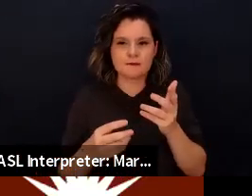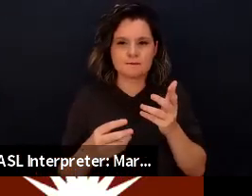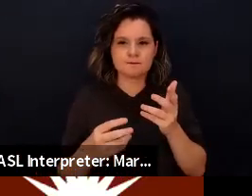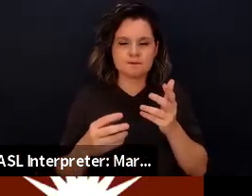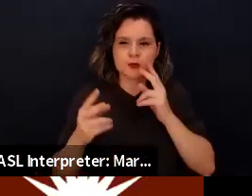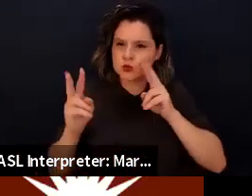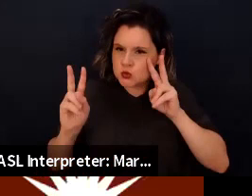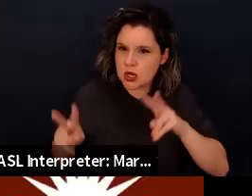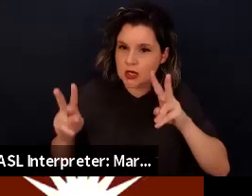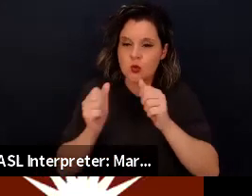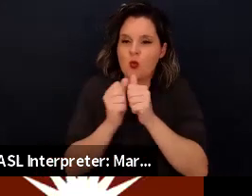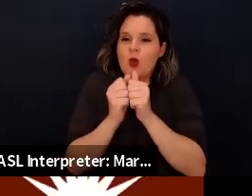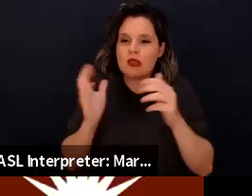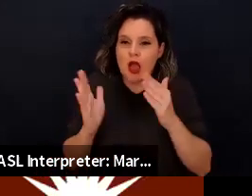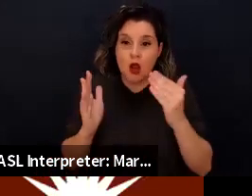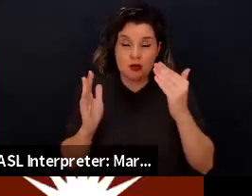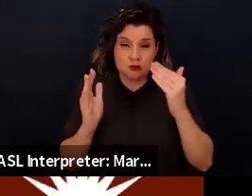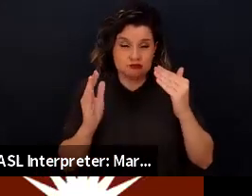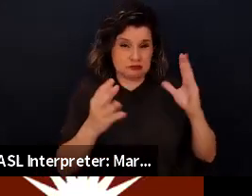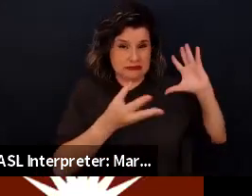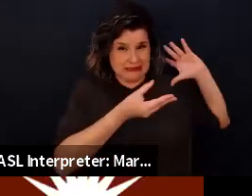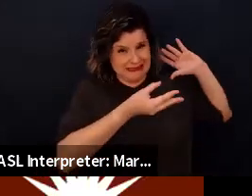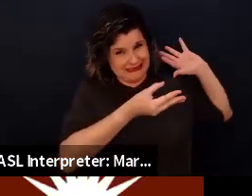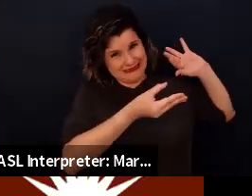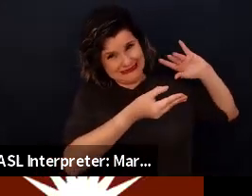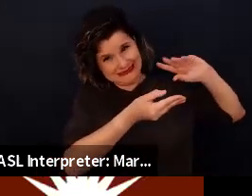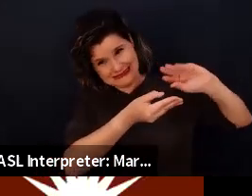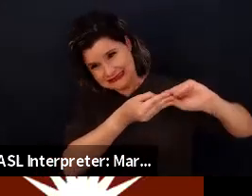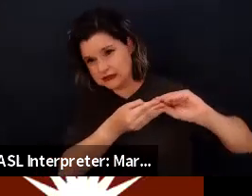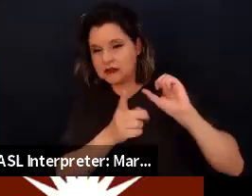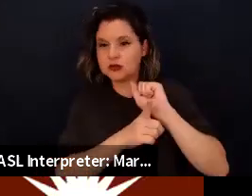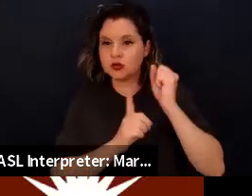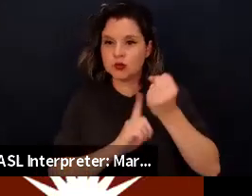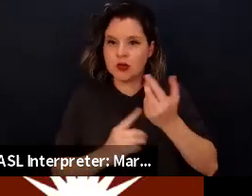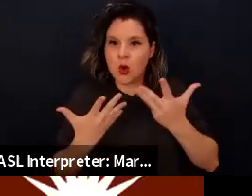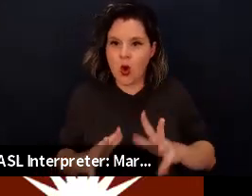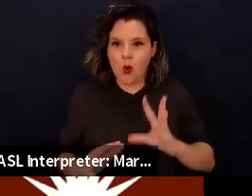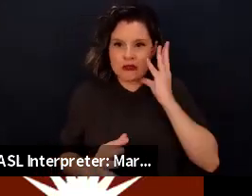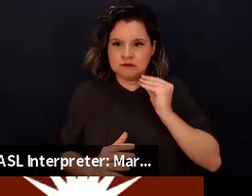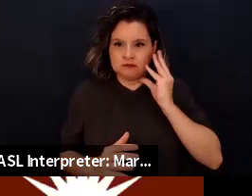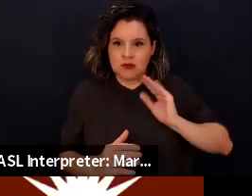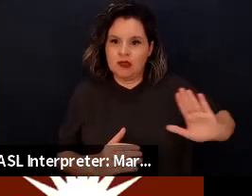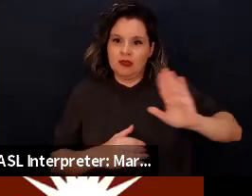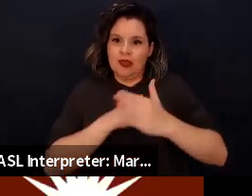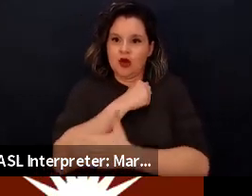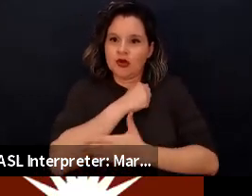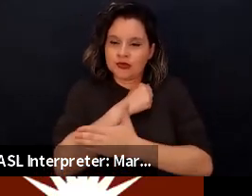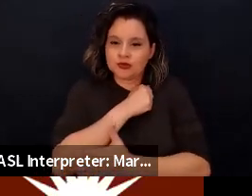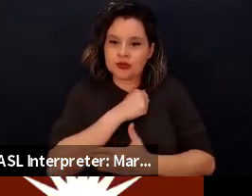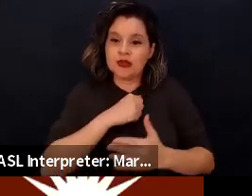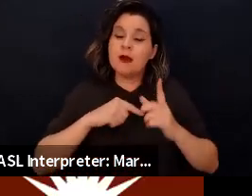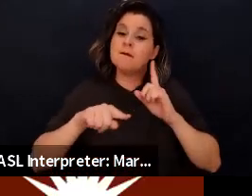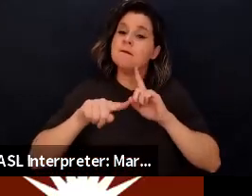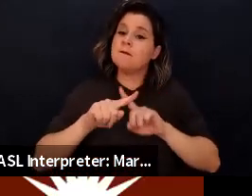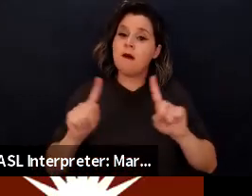juzgar sin tomar en cuenta toda esta situación que ellos ya están enfrentando en su país. Pero una vez